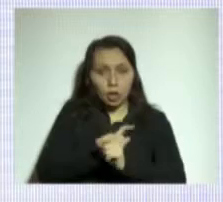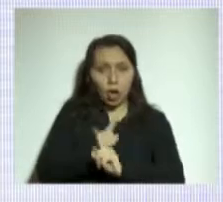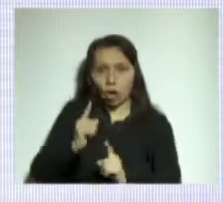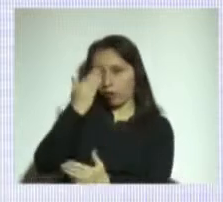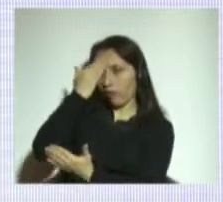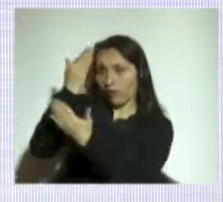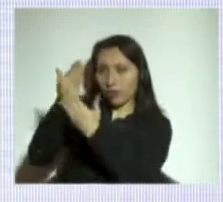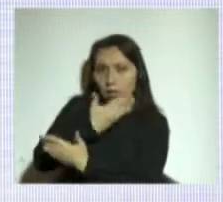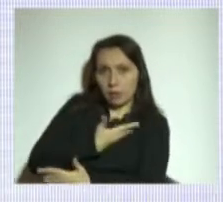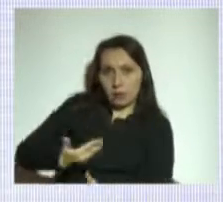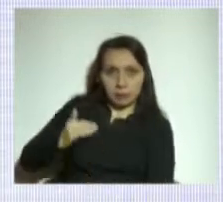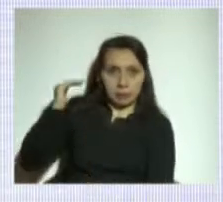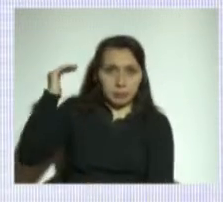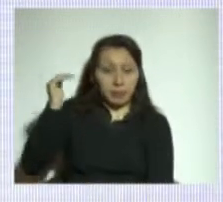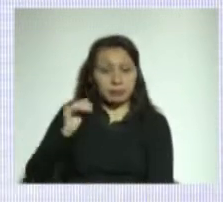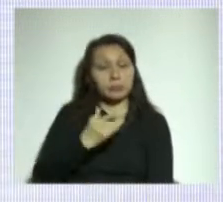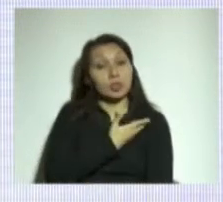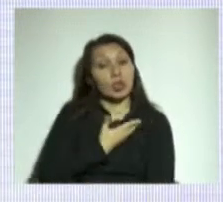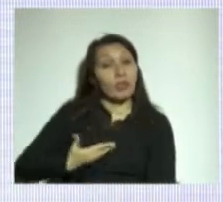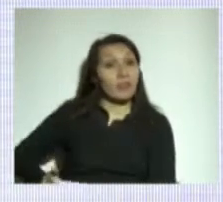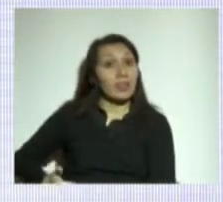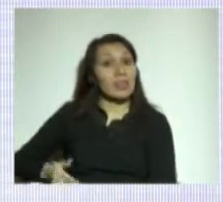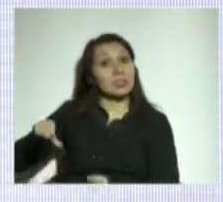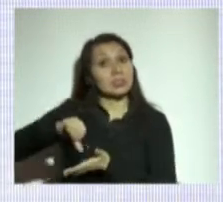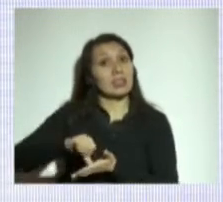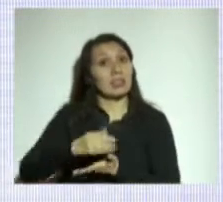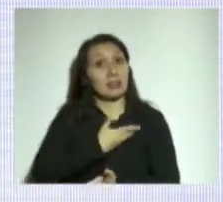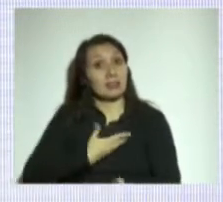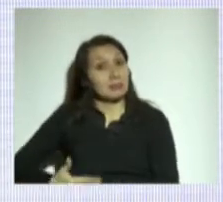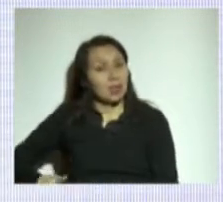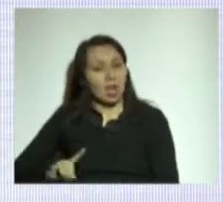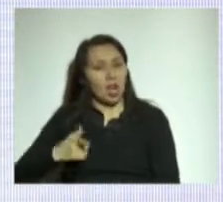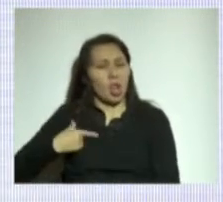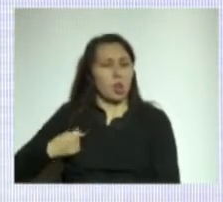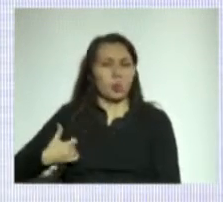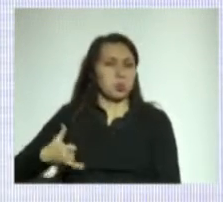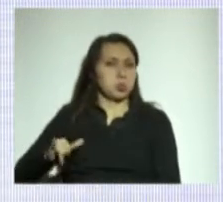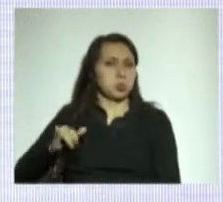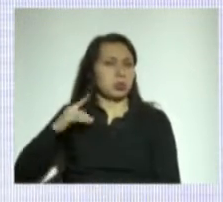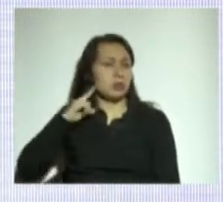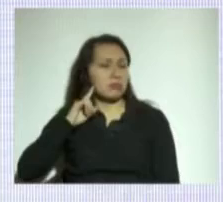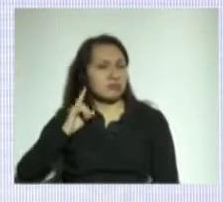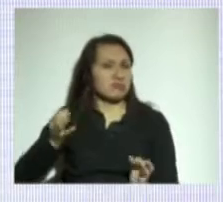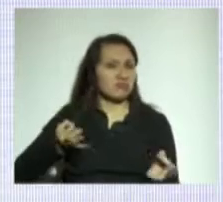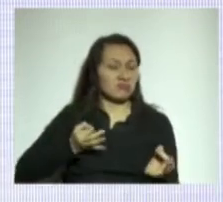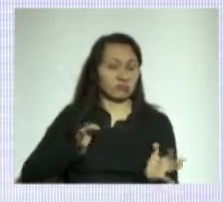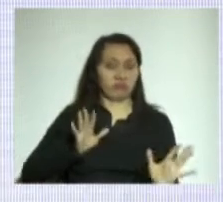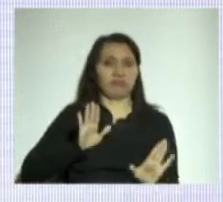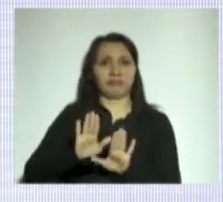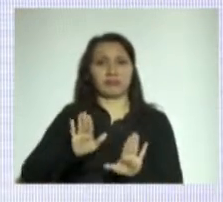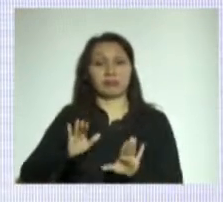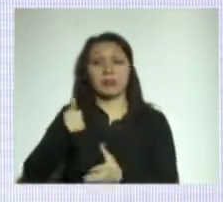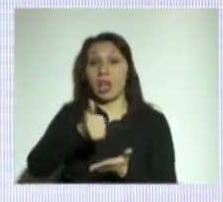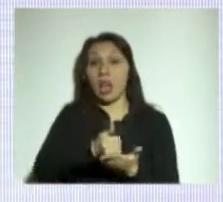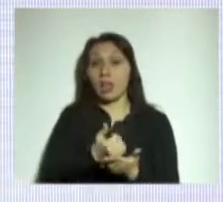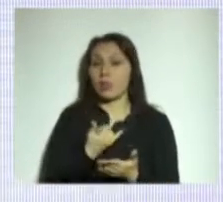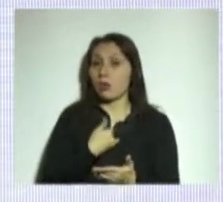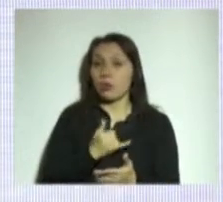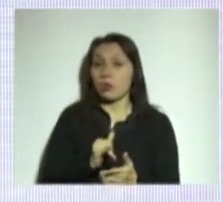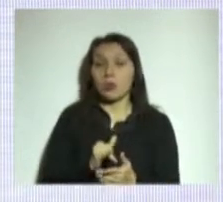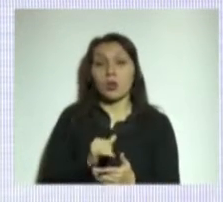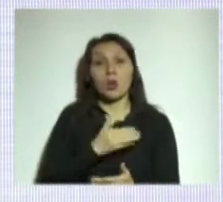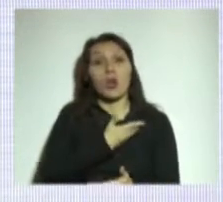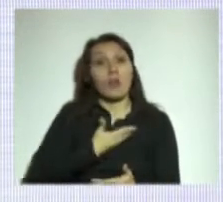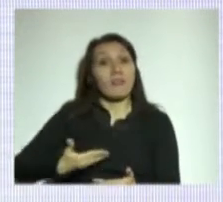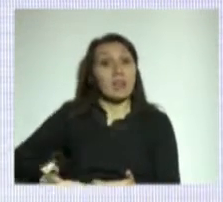el gobierno central. Los gobiernos centrales no les gusta oír hablar de esto, así como he dicho que antes que los alcaldes tampoco, a los gobiernos